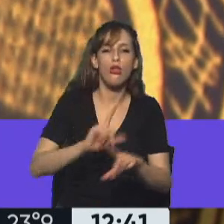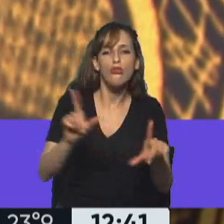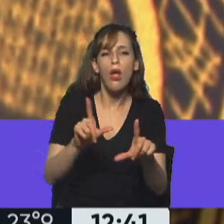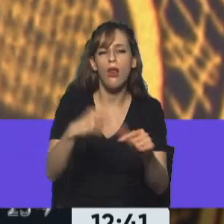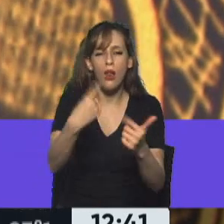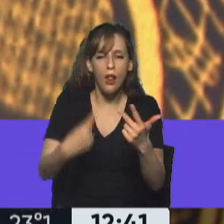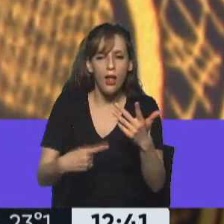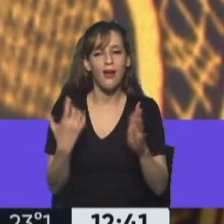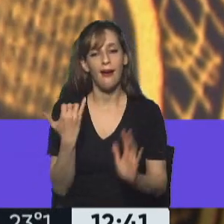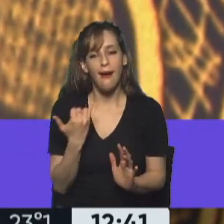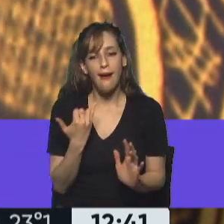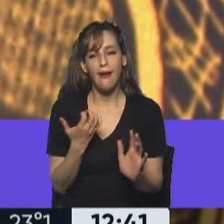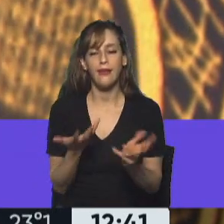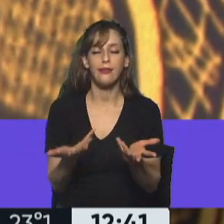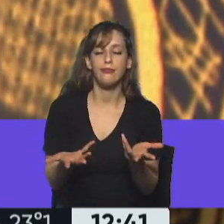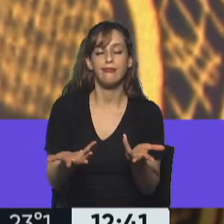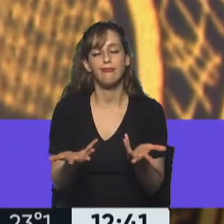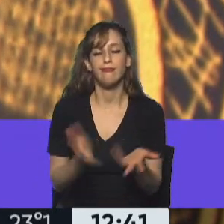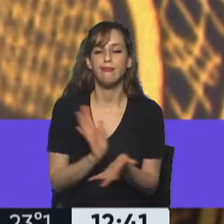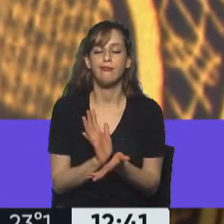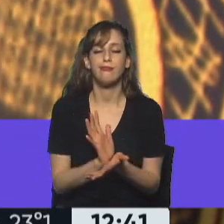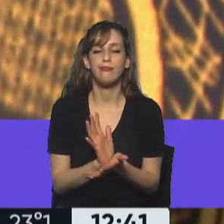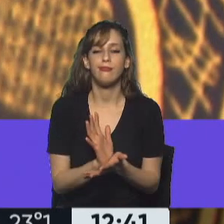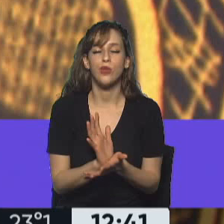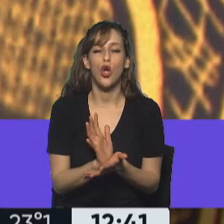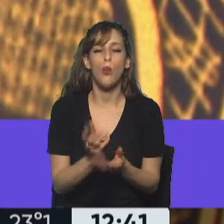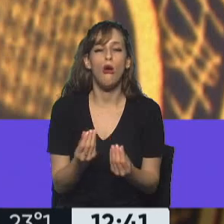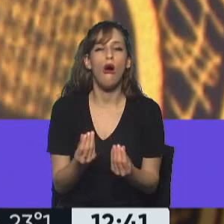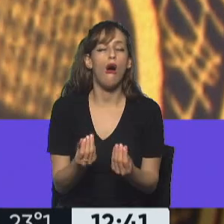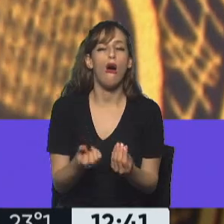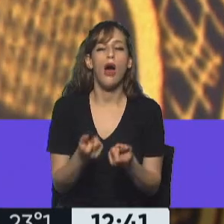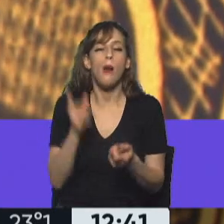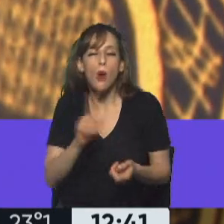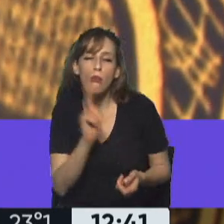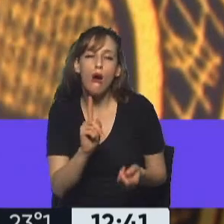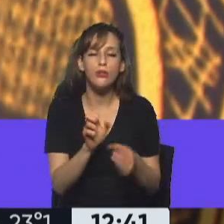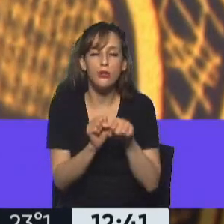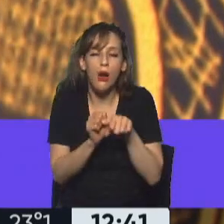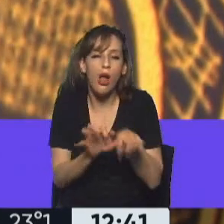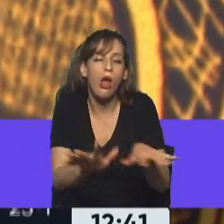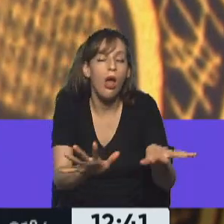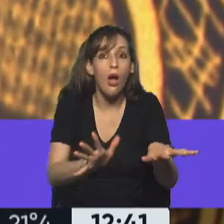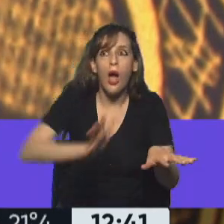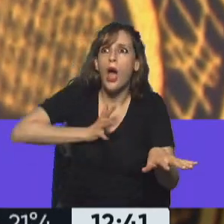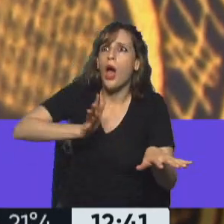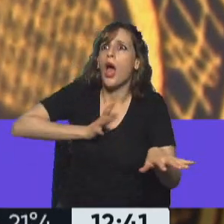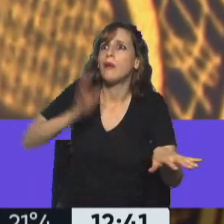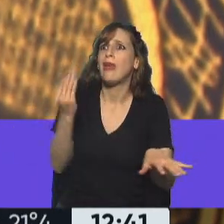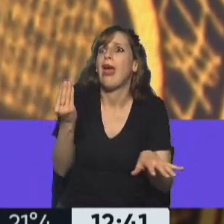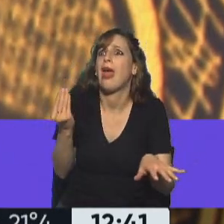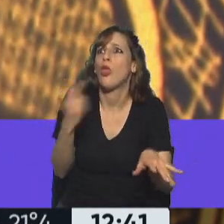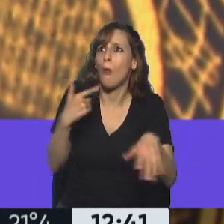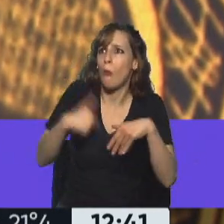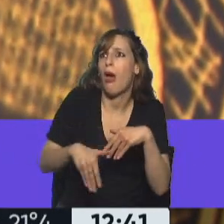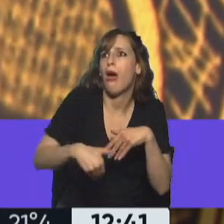yo desde mi humilde posición cuestionó qué es terrorismo económico a la gente se le asusta diciéndole lo que va a